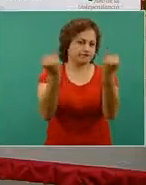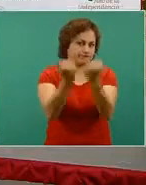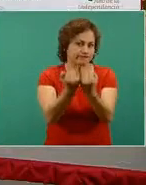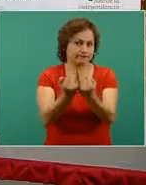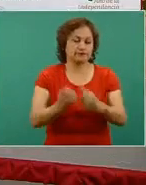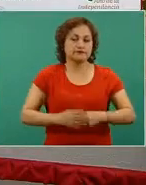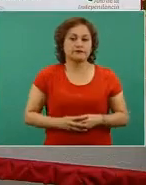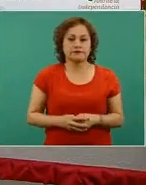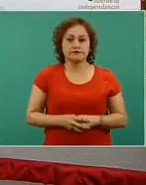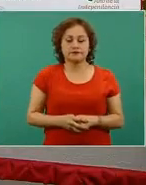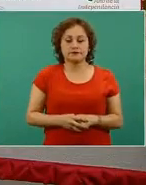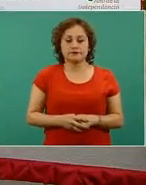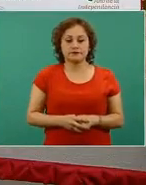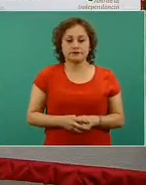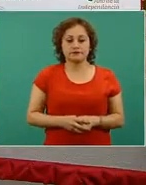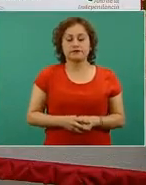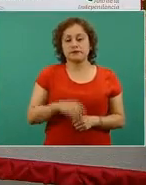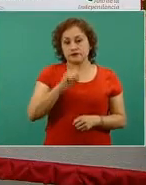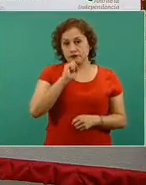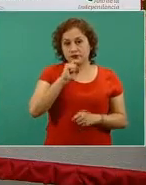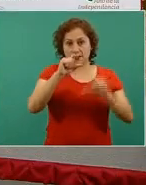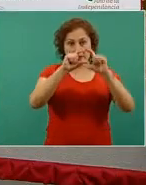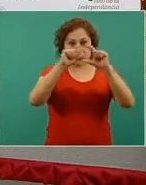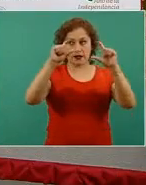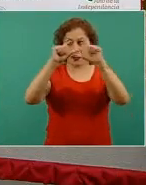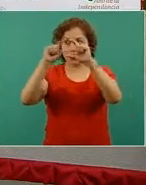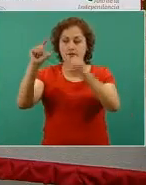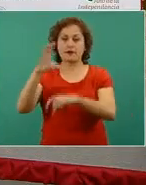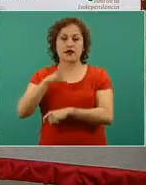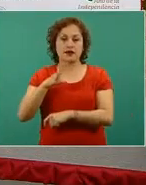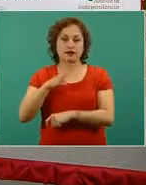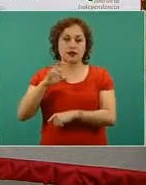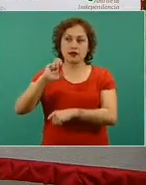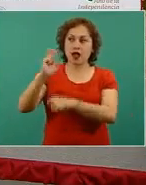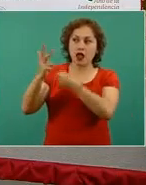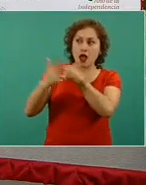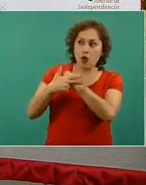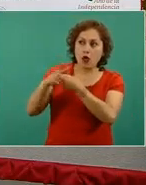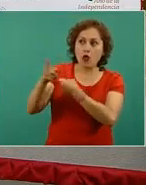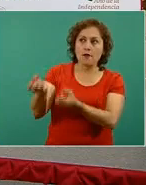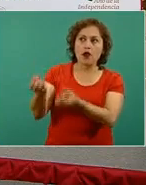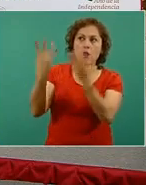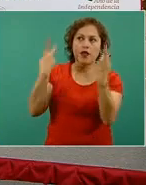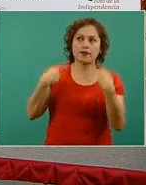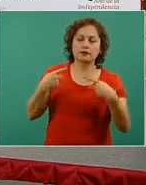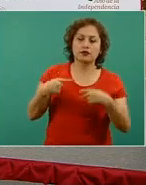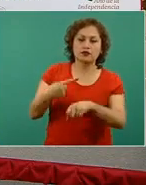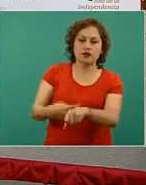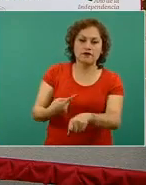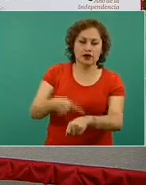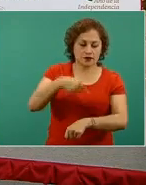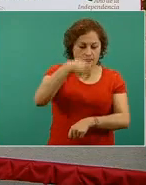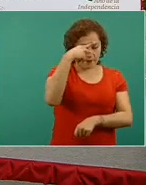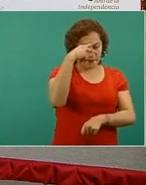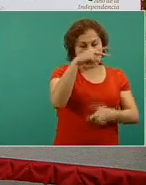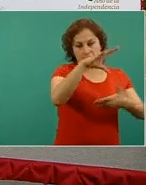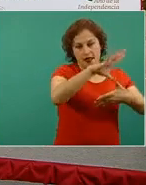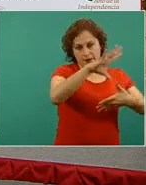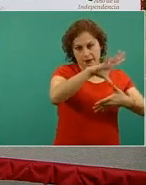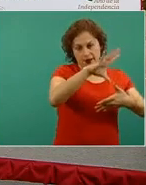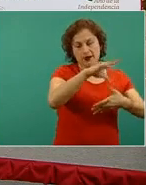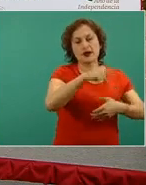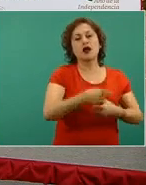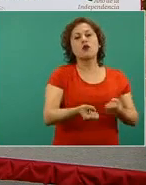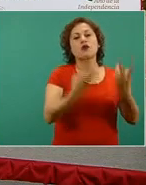se visualiza el número de casos que han estado reportando estas dos regiones en los últimos 14 días. Vemos algunas